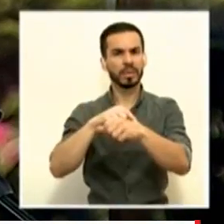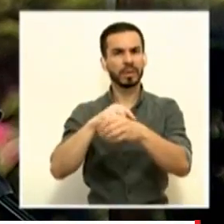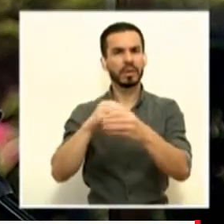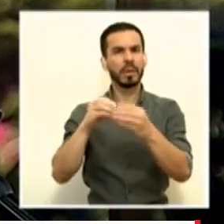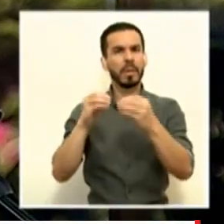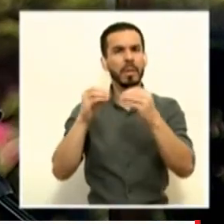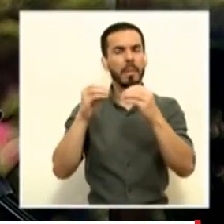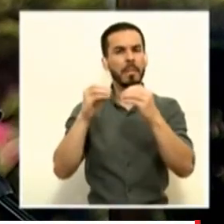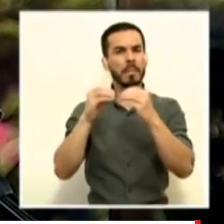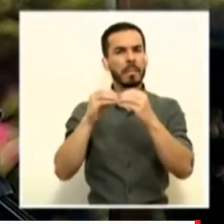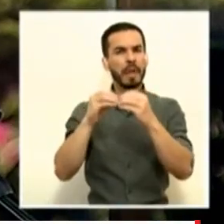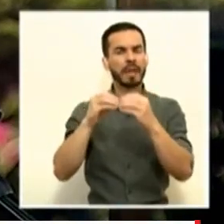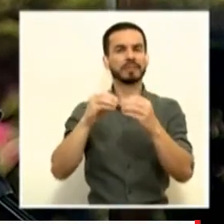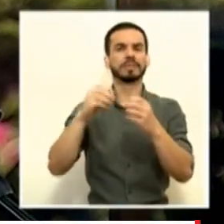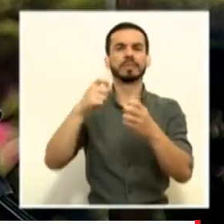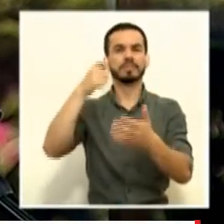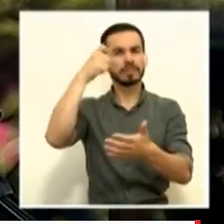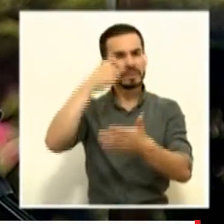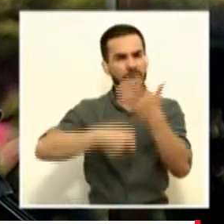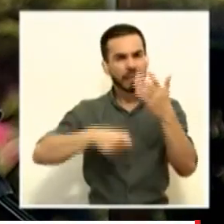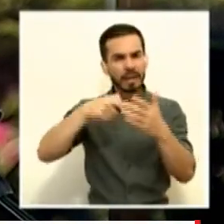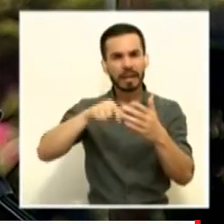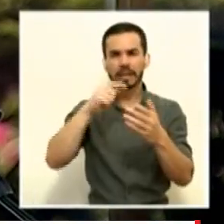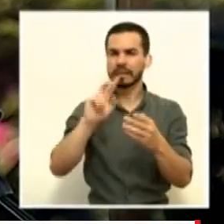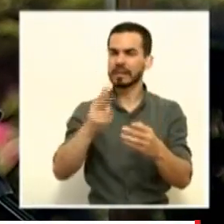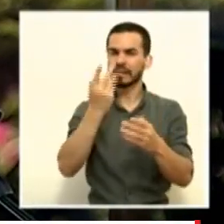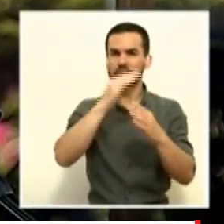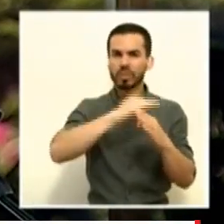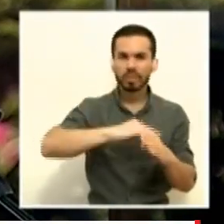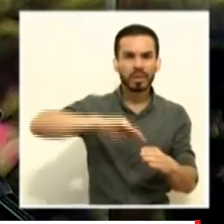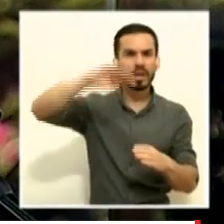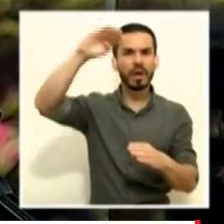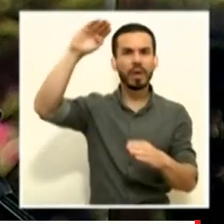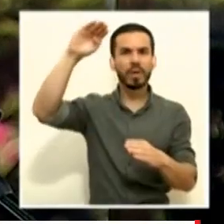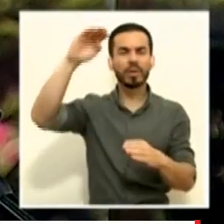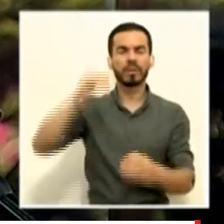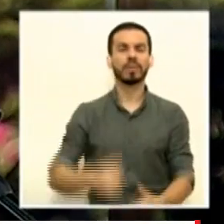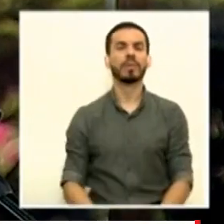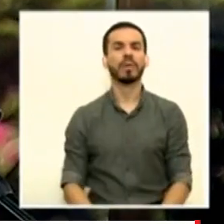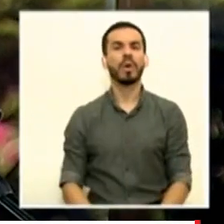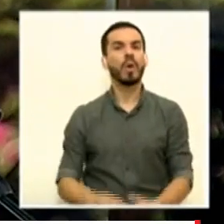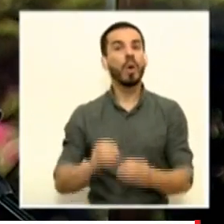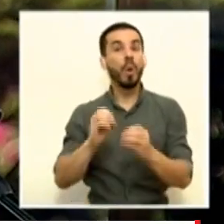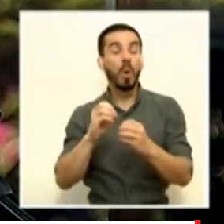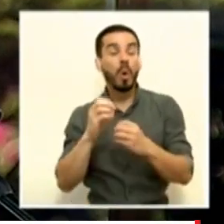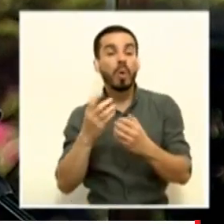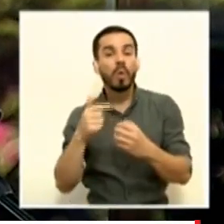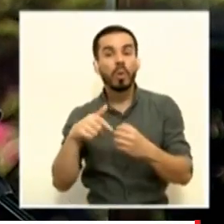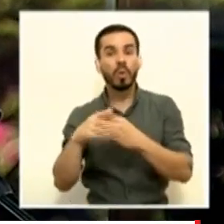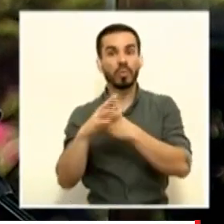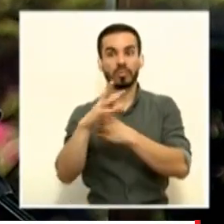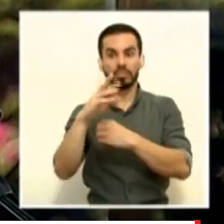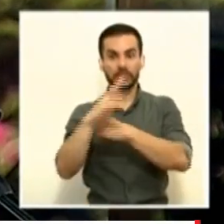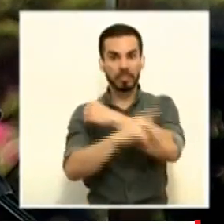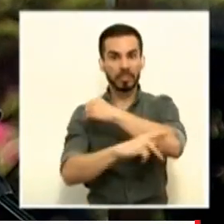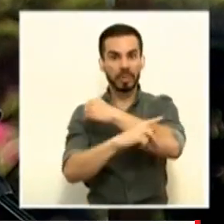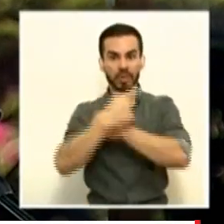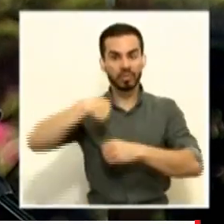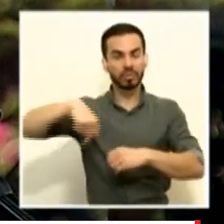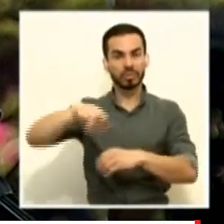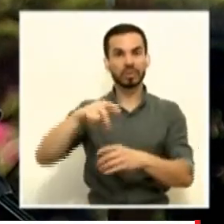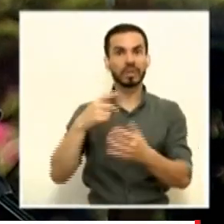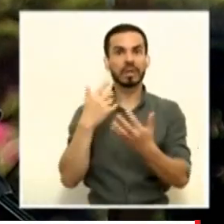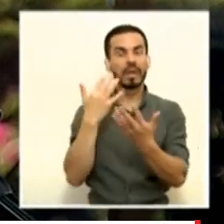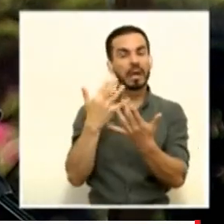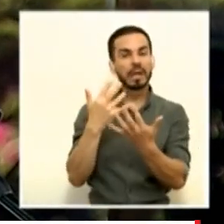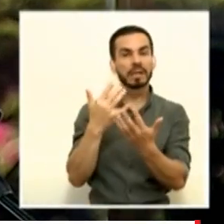más severo de la pandemia, de esta segunda ola pandémica? o el país debe prepararse de